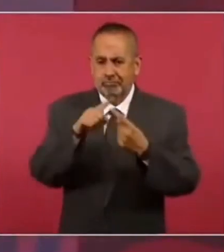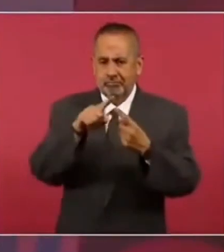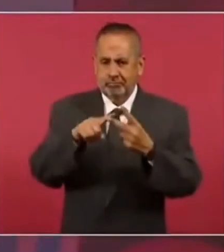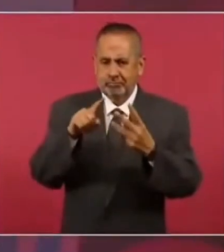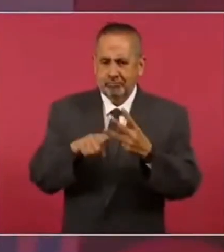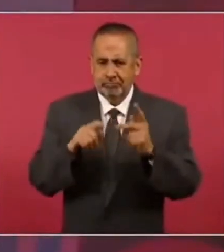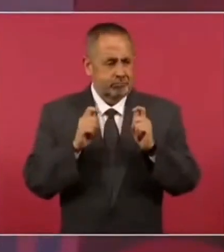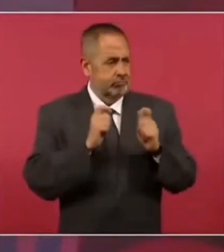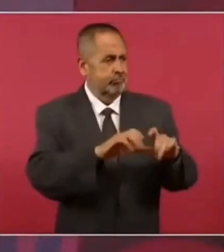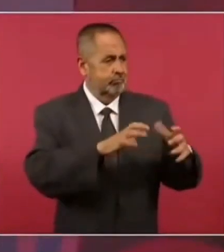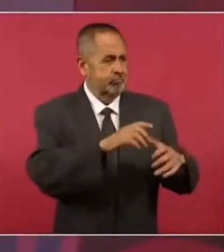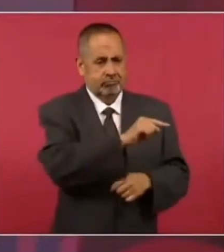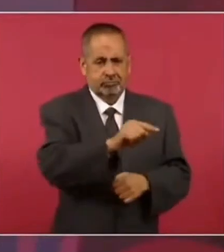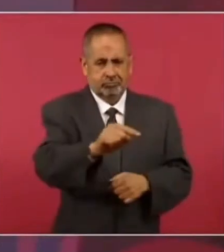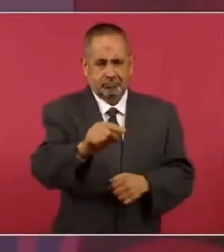corporaciones.